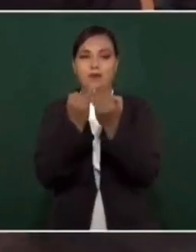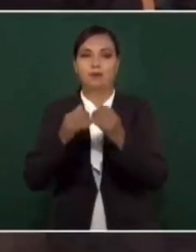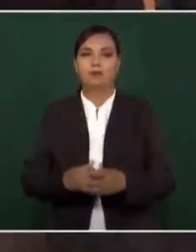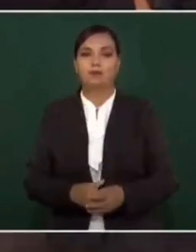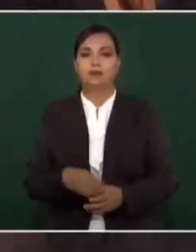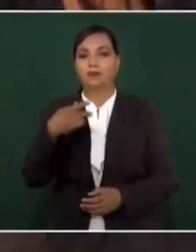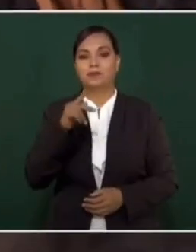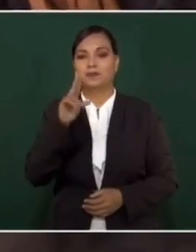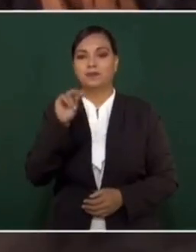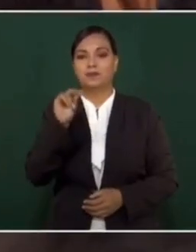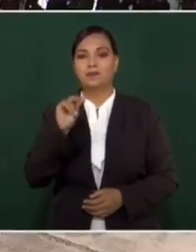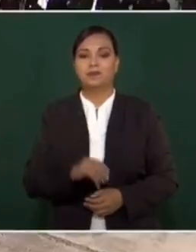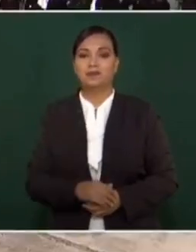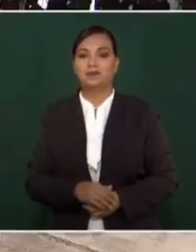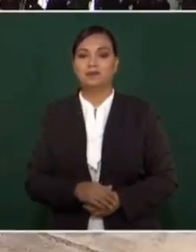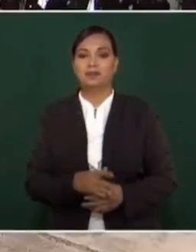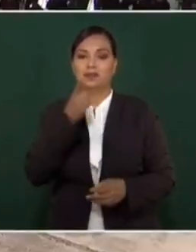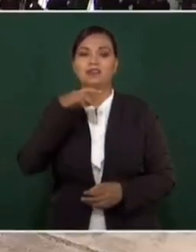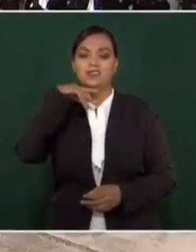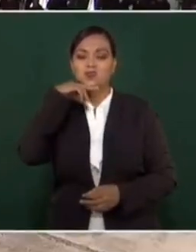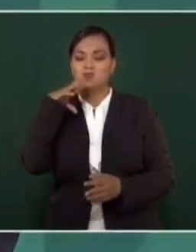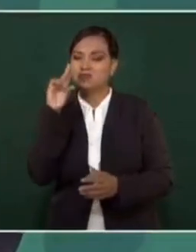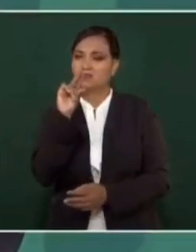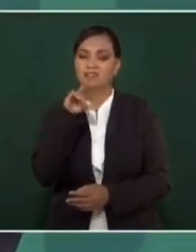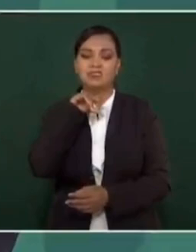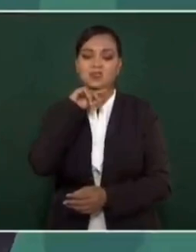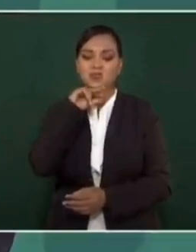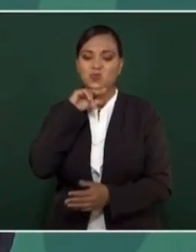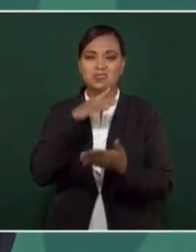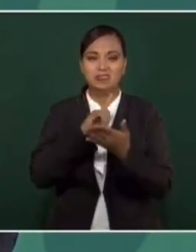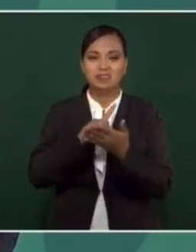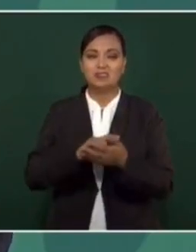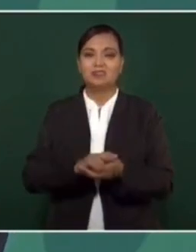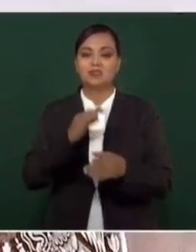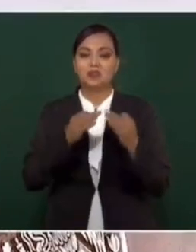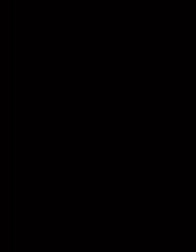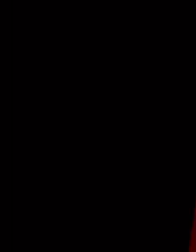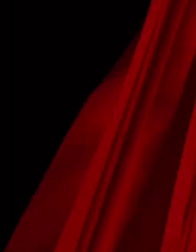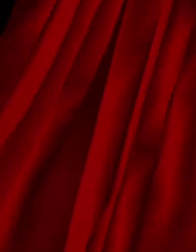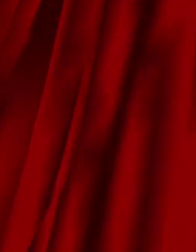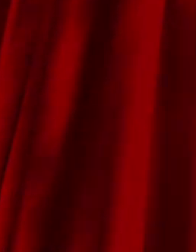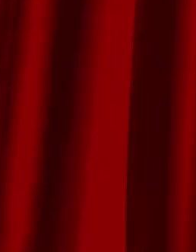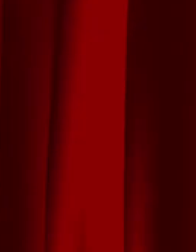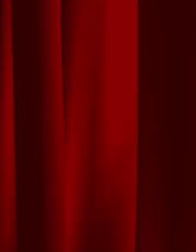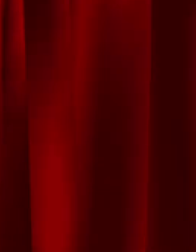pero no vamos a manchar la mañanera.